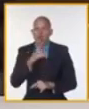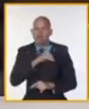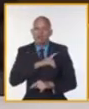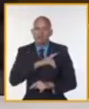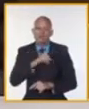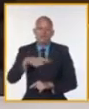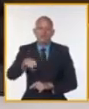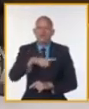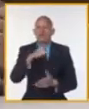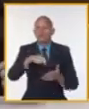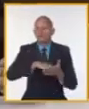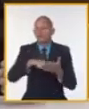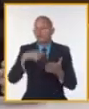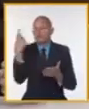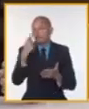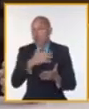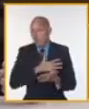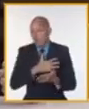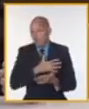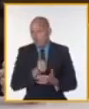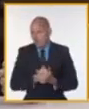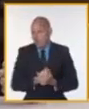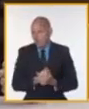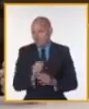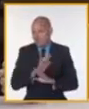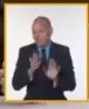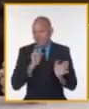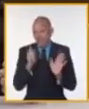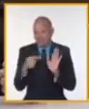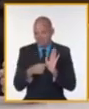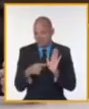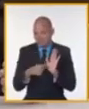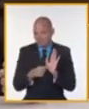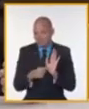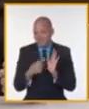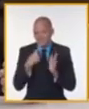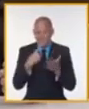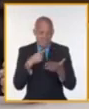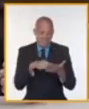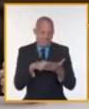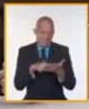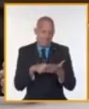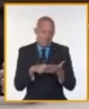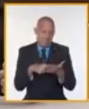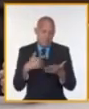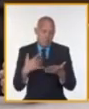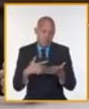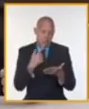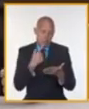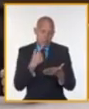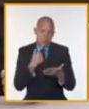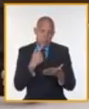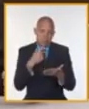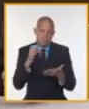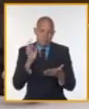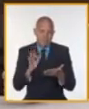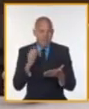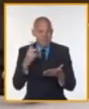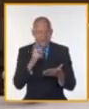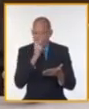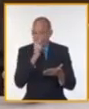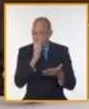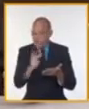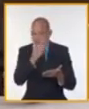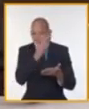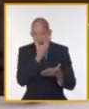Nacional, donde nos apunta a la necesidad de atender de una manera diferente a los jóvenes,